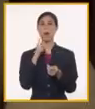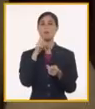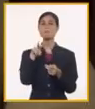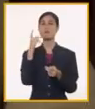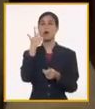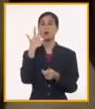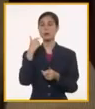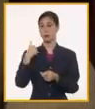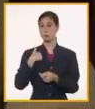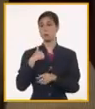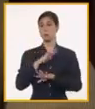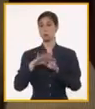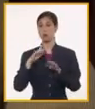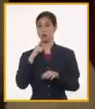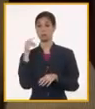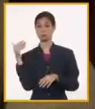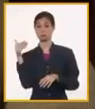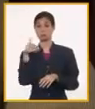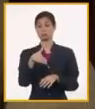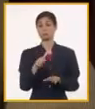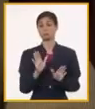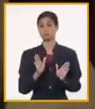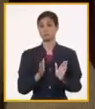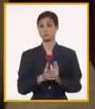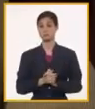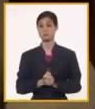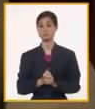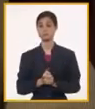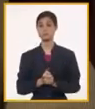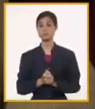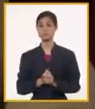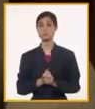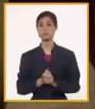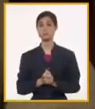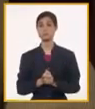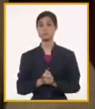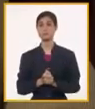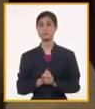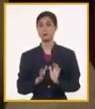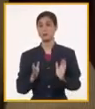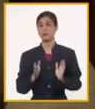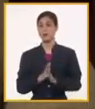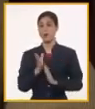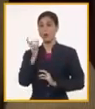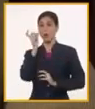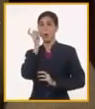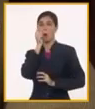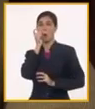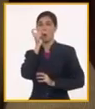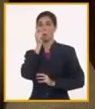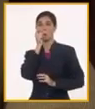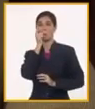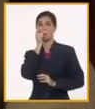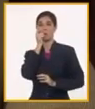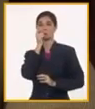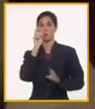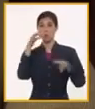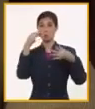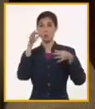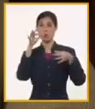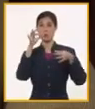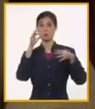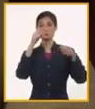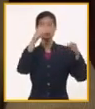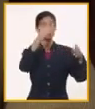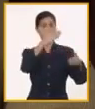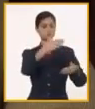también complicidad en esas cosas. Entonces, el tipo agarró el paquete y los que